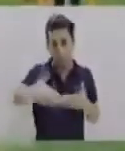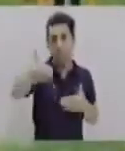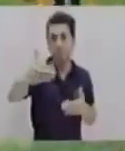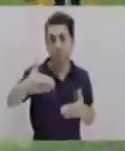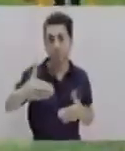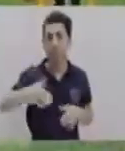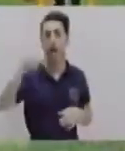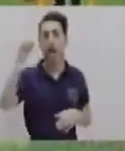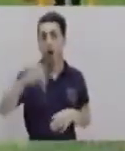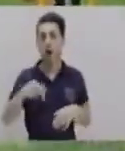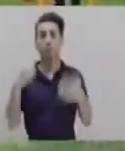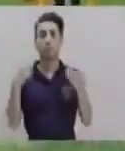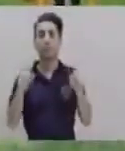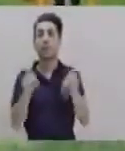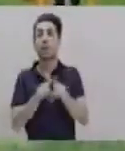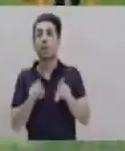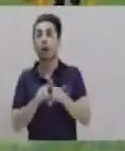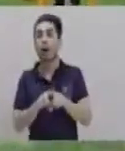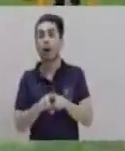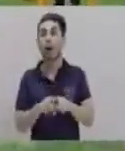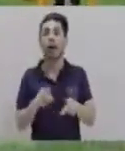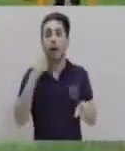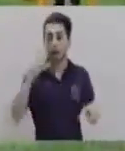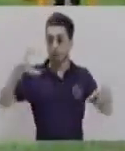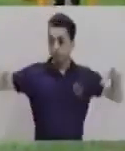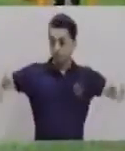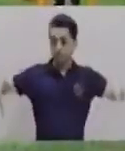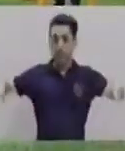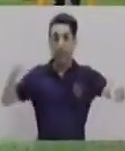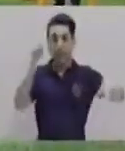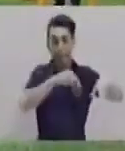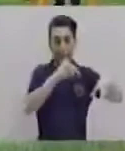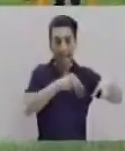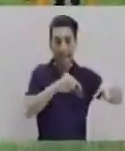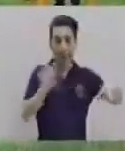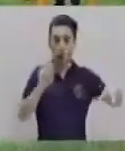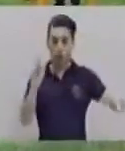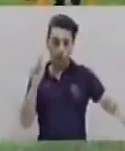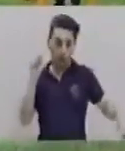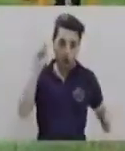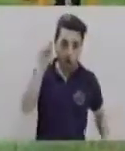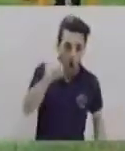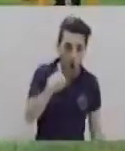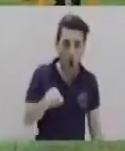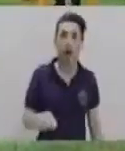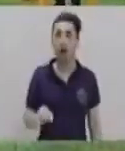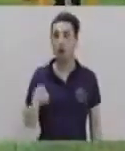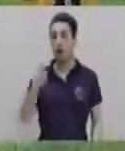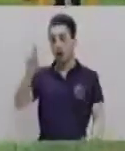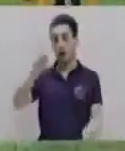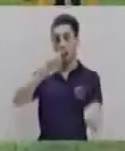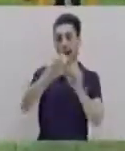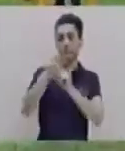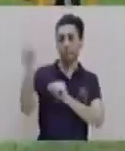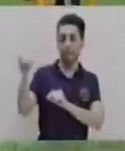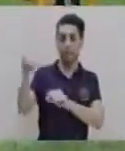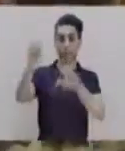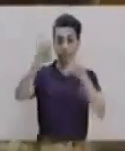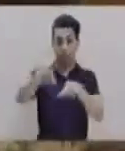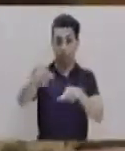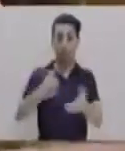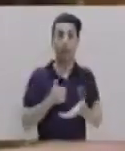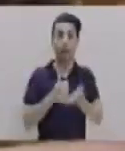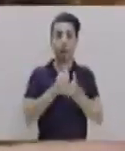rasante. Hacemos lo mismo, tiro a portería, solo de referencia, solo que él va a ejecutar el papel del